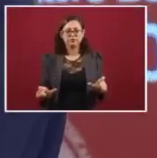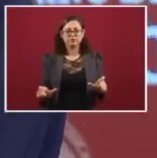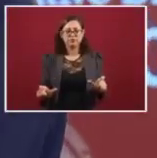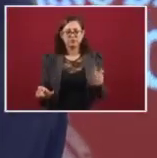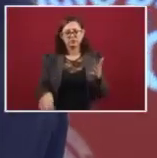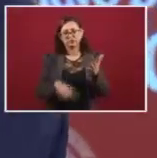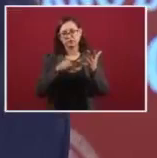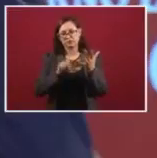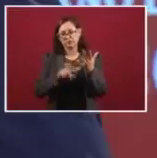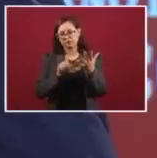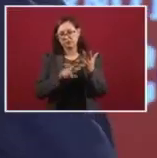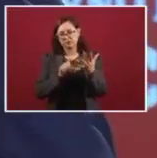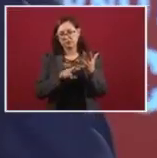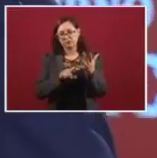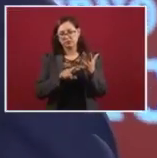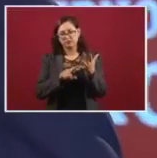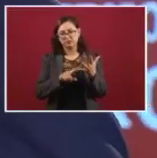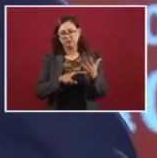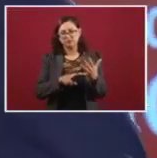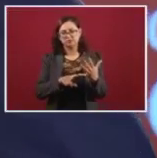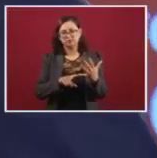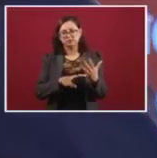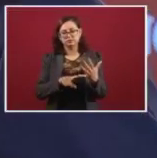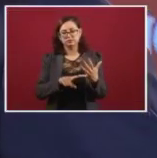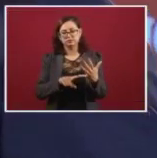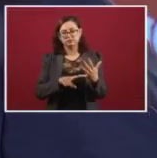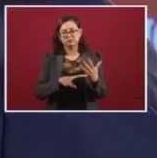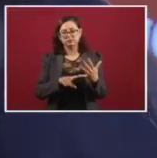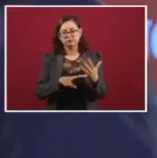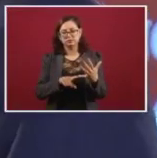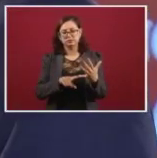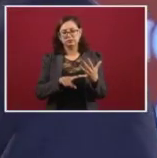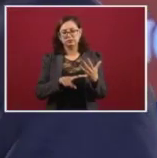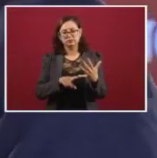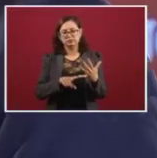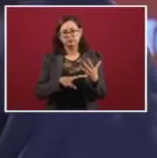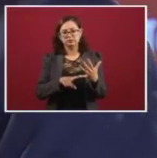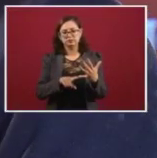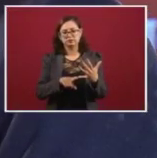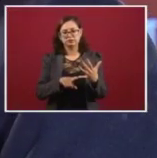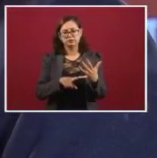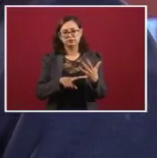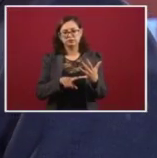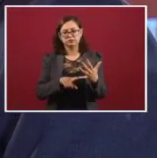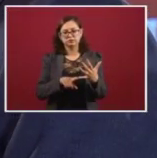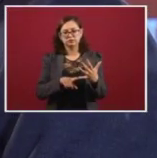Y una más, que es la de relaciones